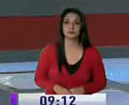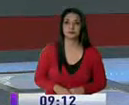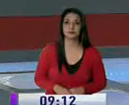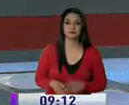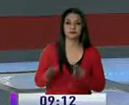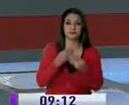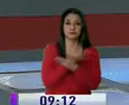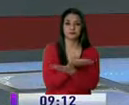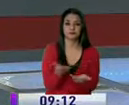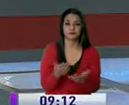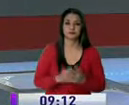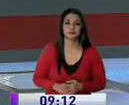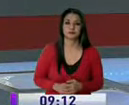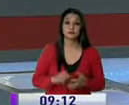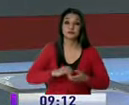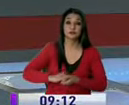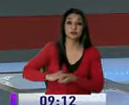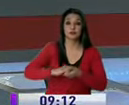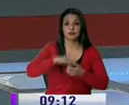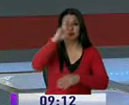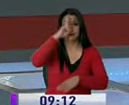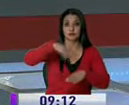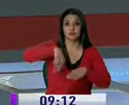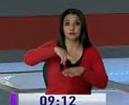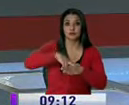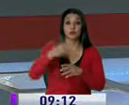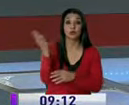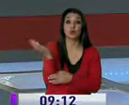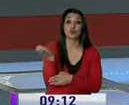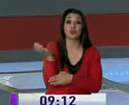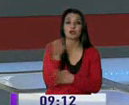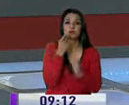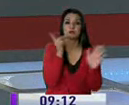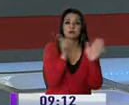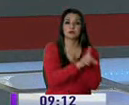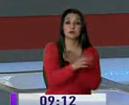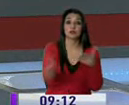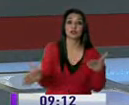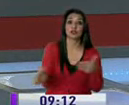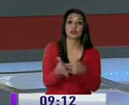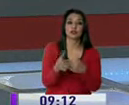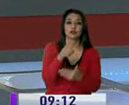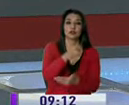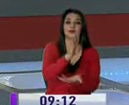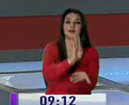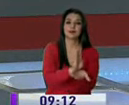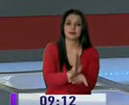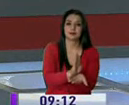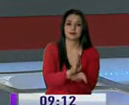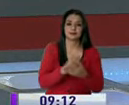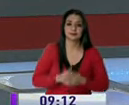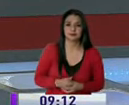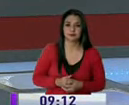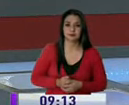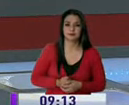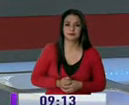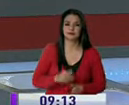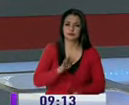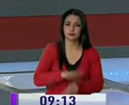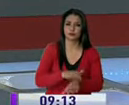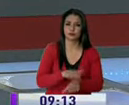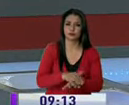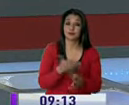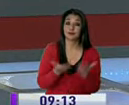Vamos a contarles que la Confederación Nacional de Jubilados interpuso una demanda en contra del Instituto Ecuatoriano de Seguridad Social. Esto por una